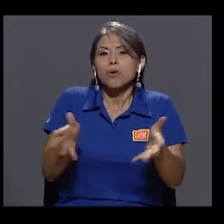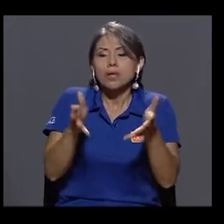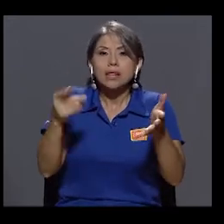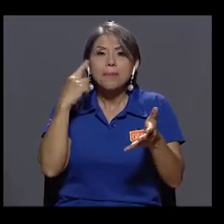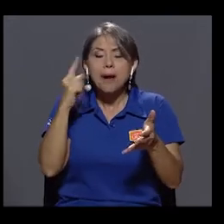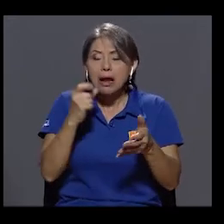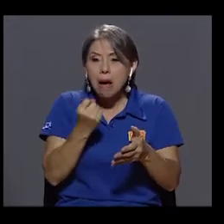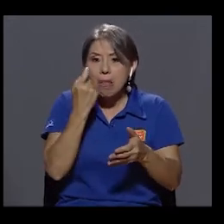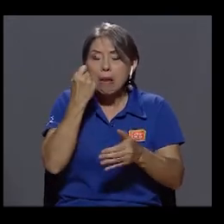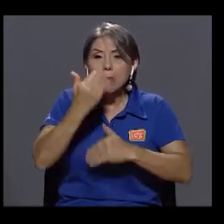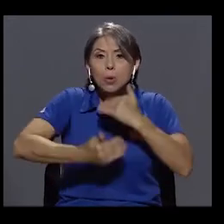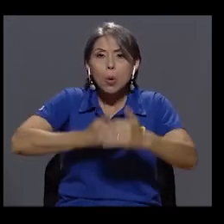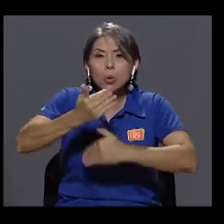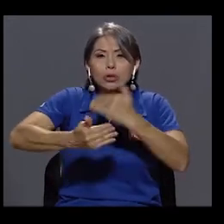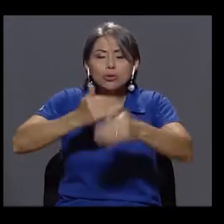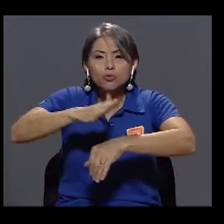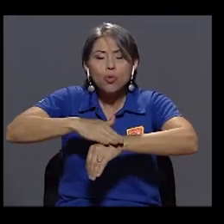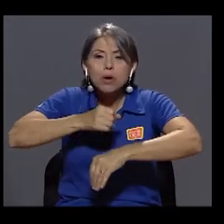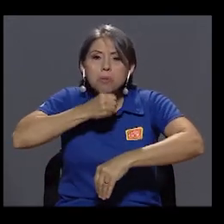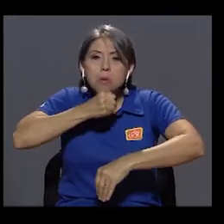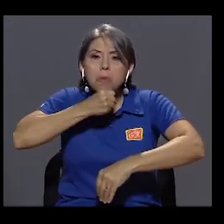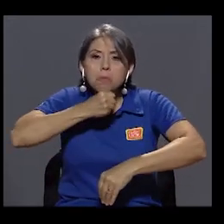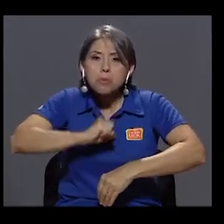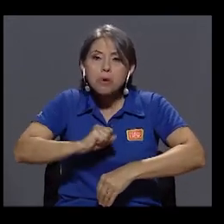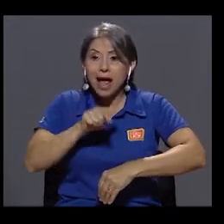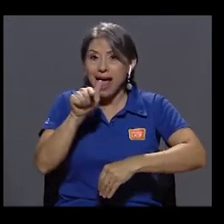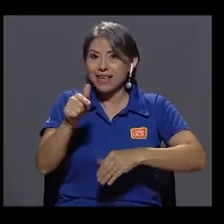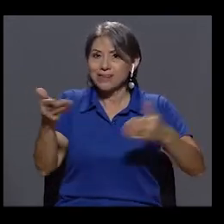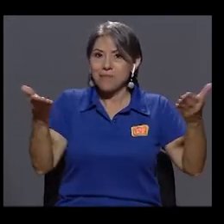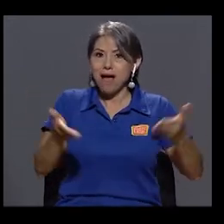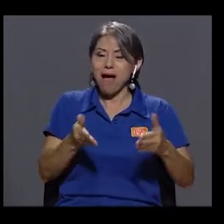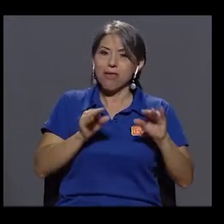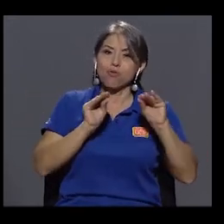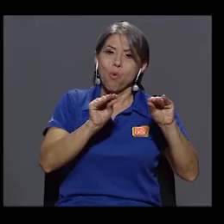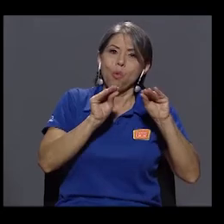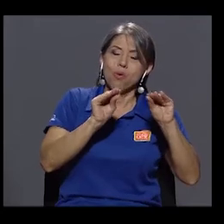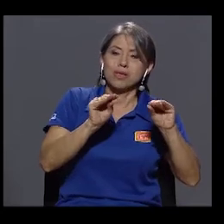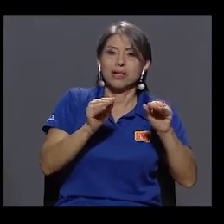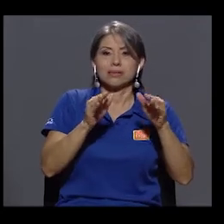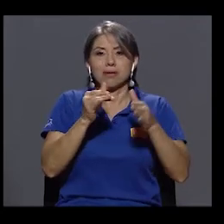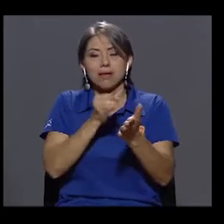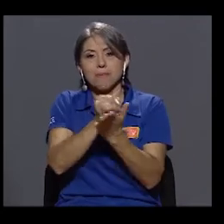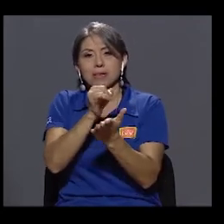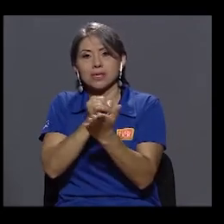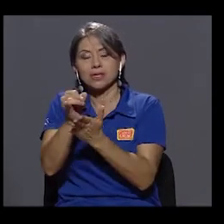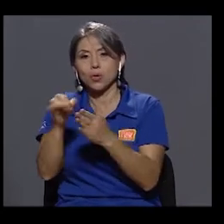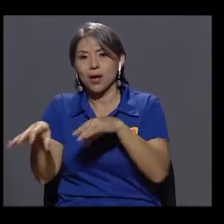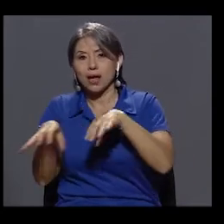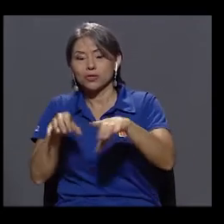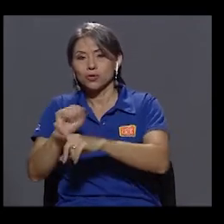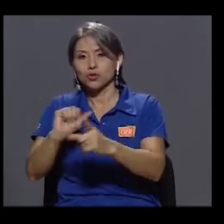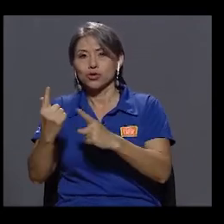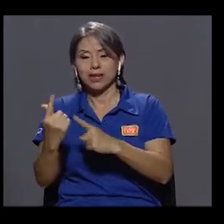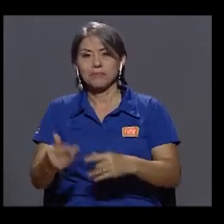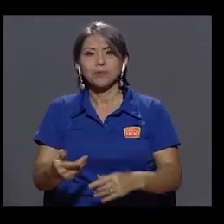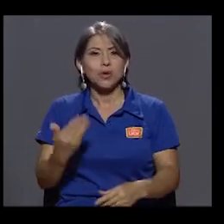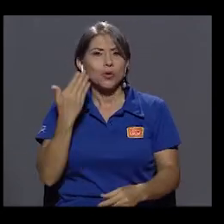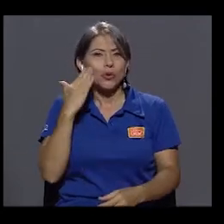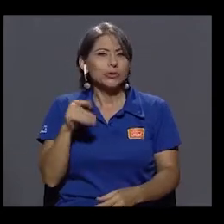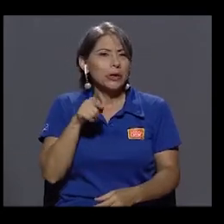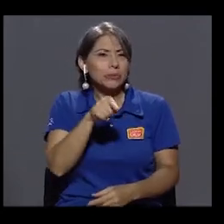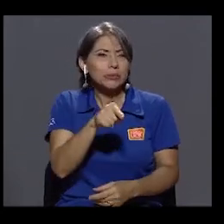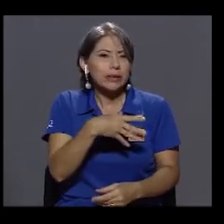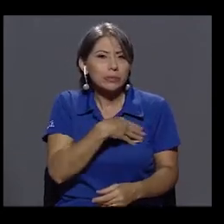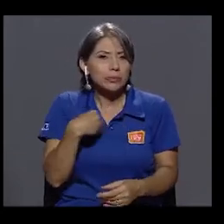este entramado de lo que es el envejecimiento y ahí está presente la docencia y por supuesto la investigación y la acción social no sé qué le gustaría